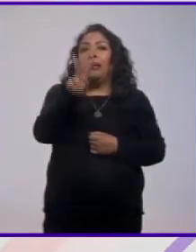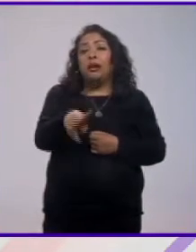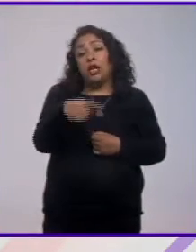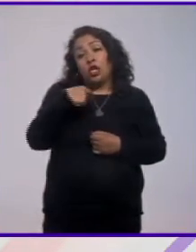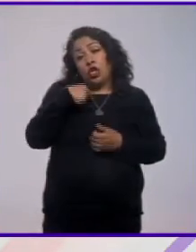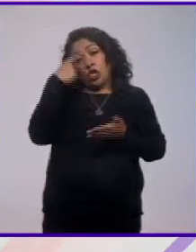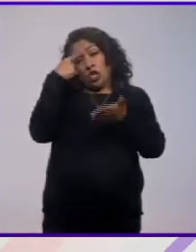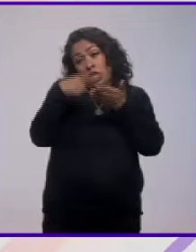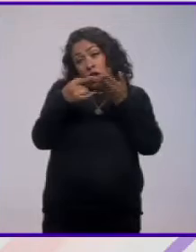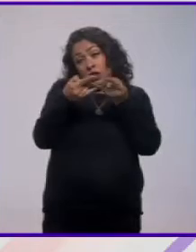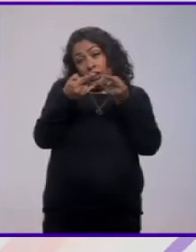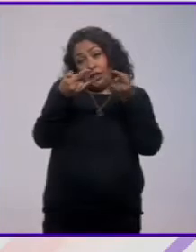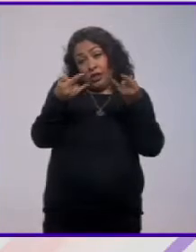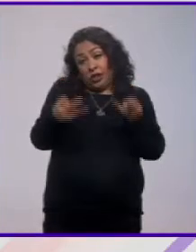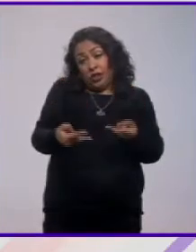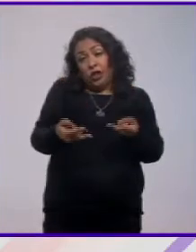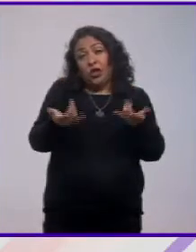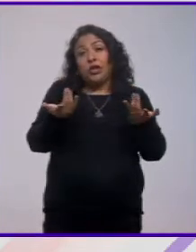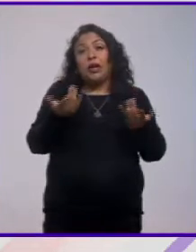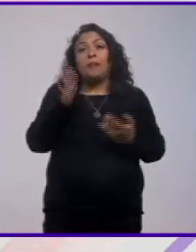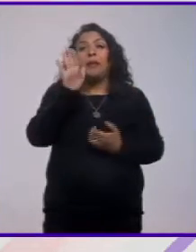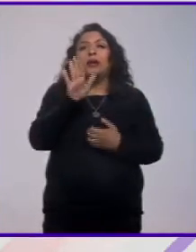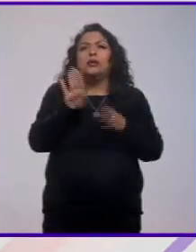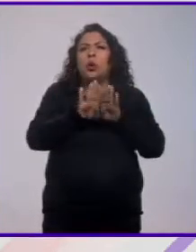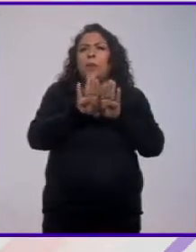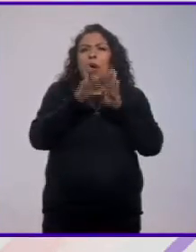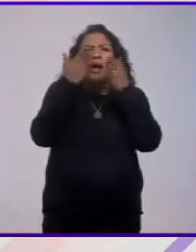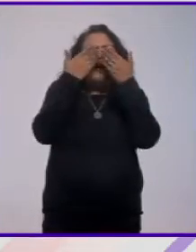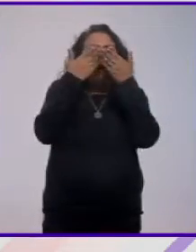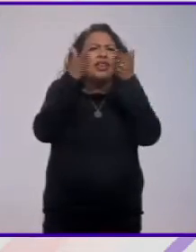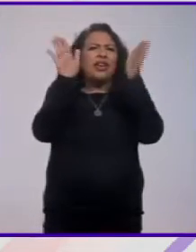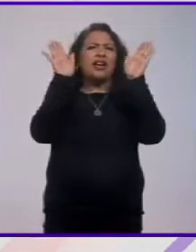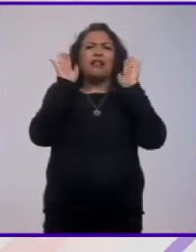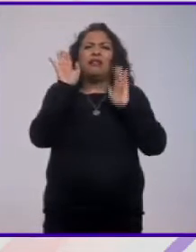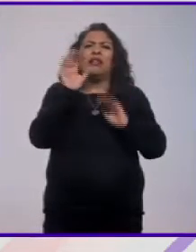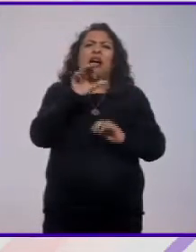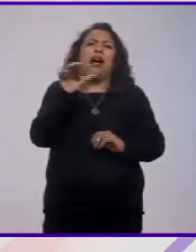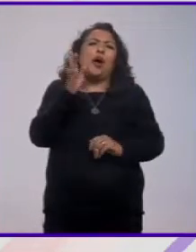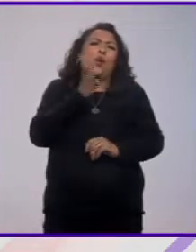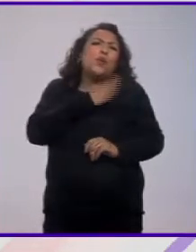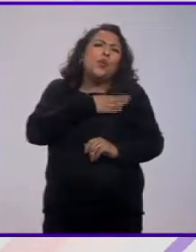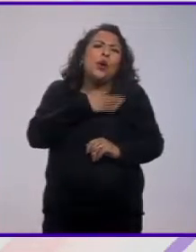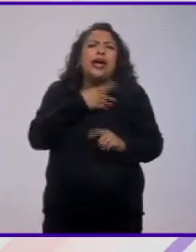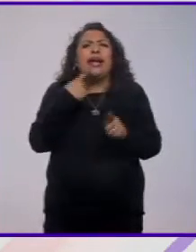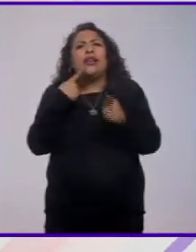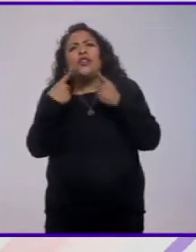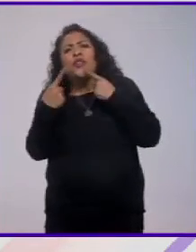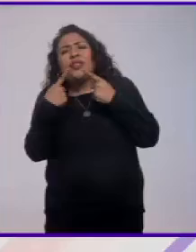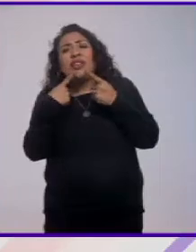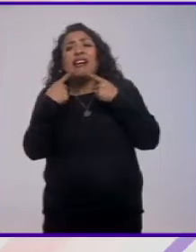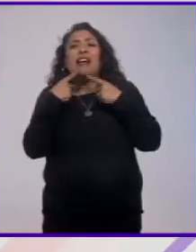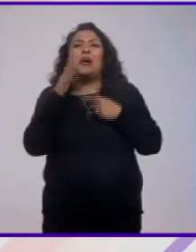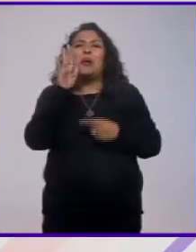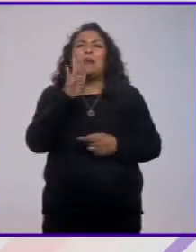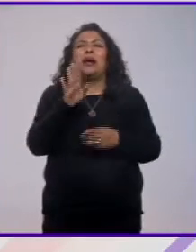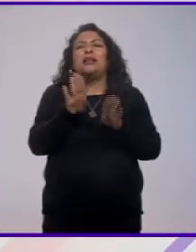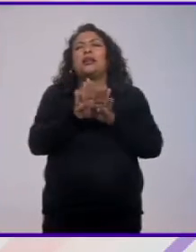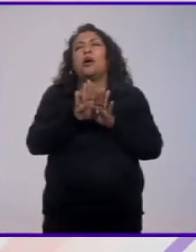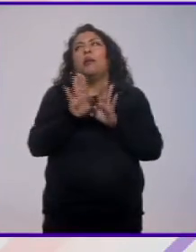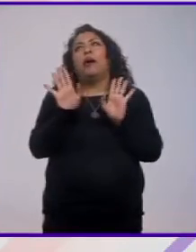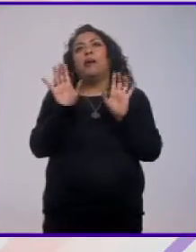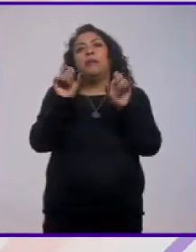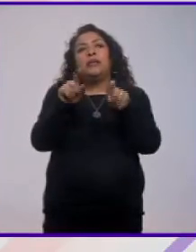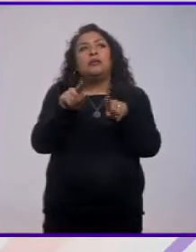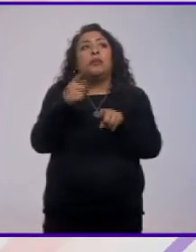que la historia nos llevó a estar abiertas a la generosidad, al diálogo. Suena un poco cliché, pero